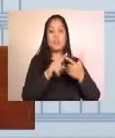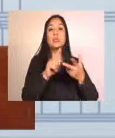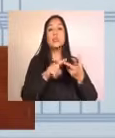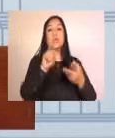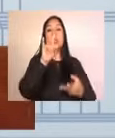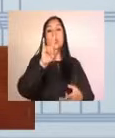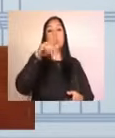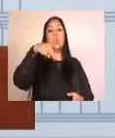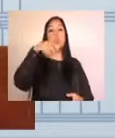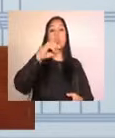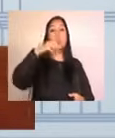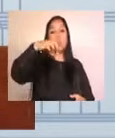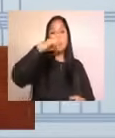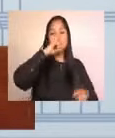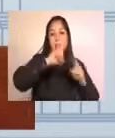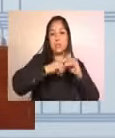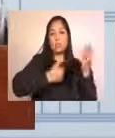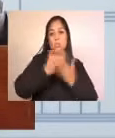que buscan